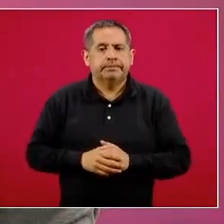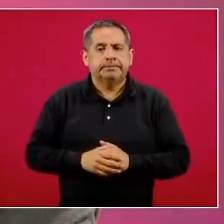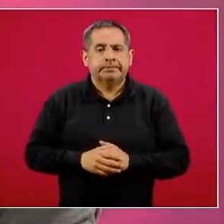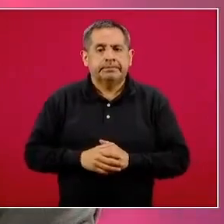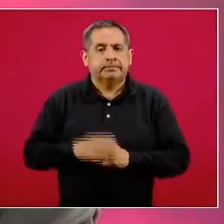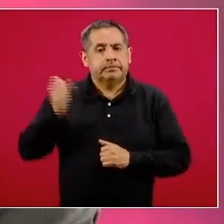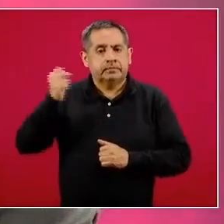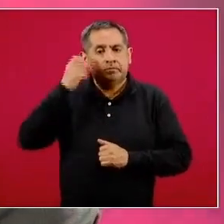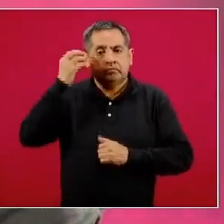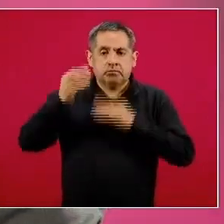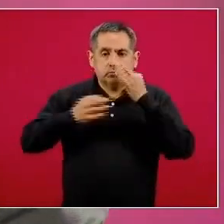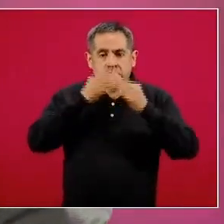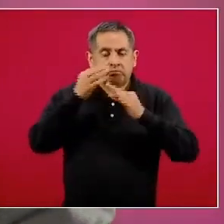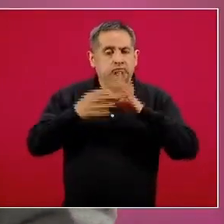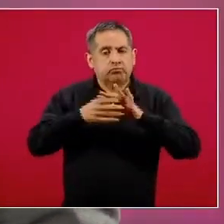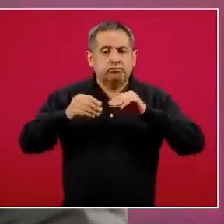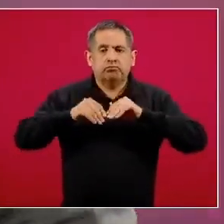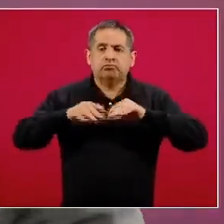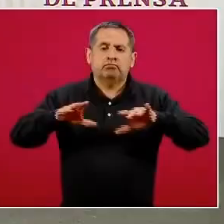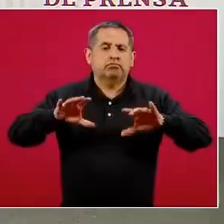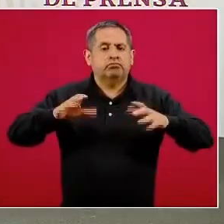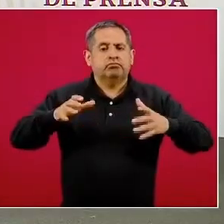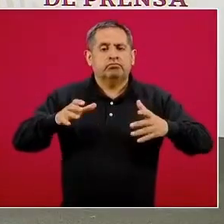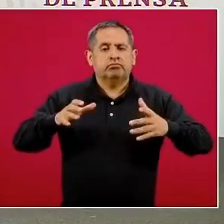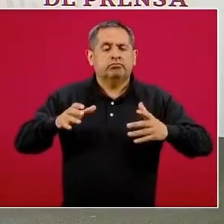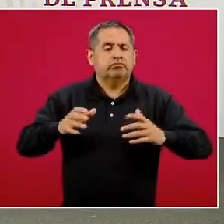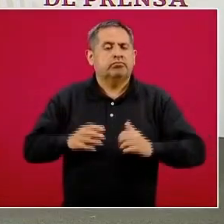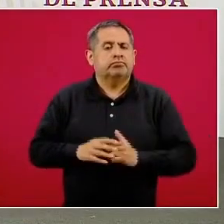la conferencia de prensa